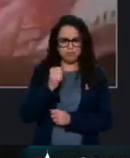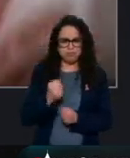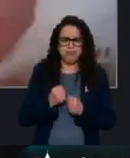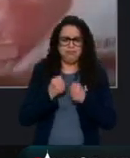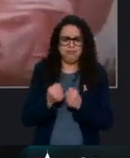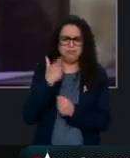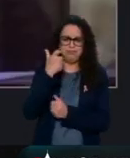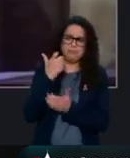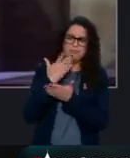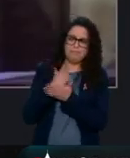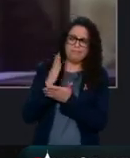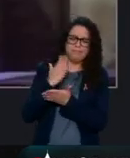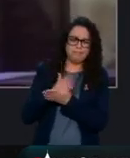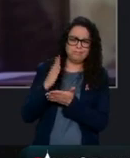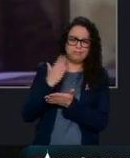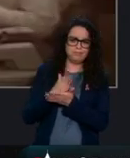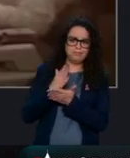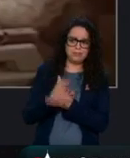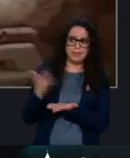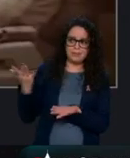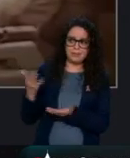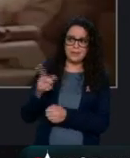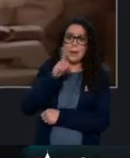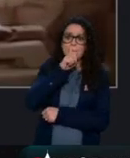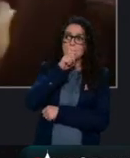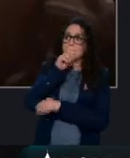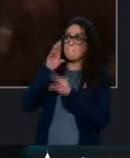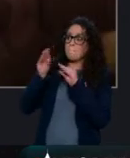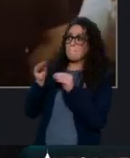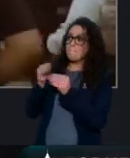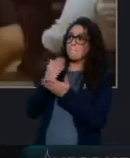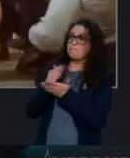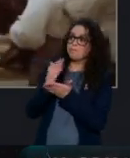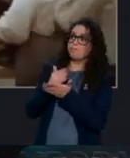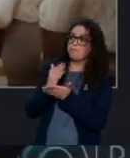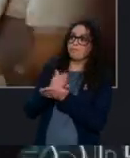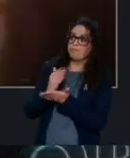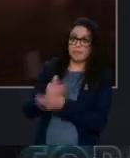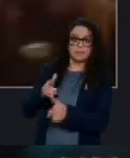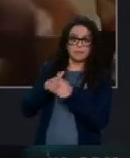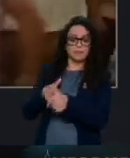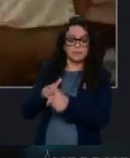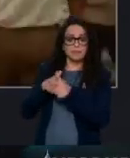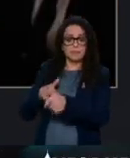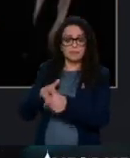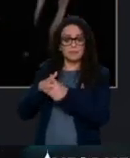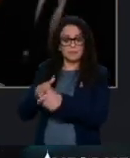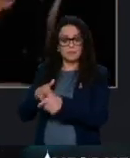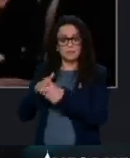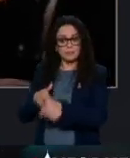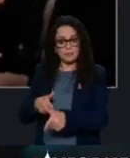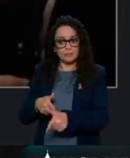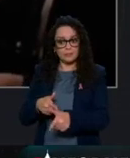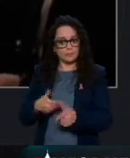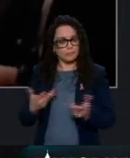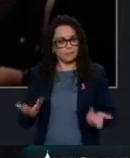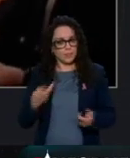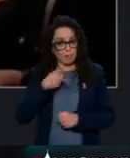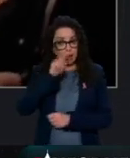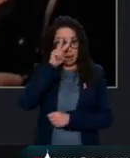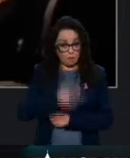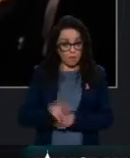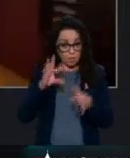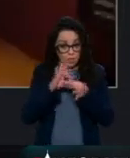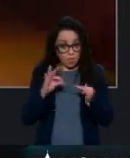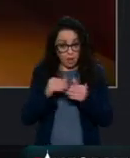ahí pues de manera silenciosa en las partidas presupuestales, y que rara vez se habla de esto en la gran prensa